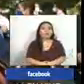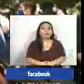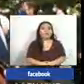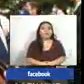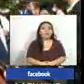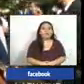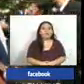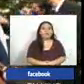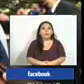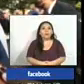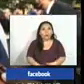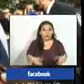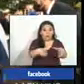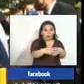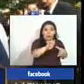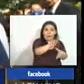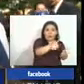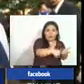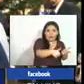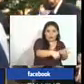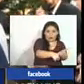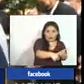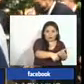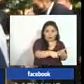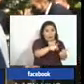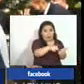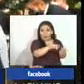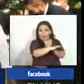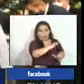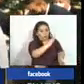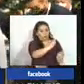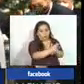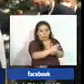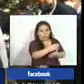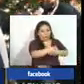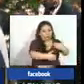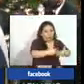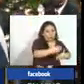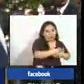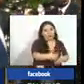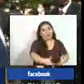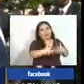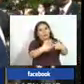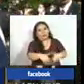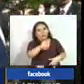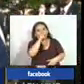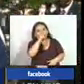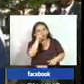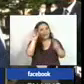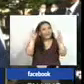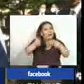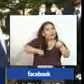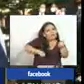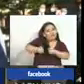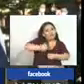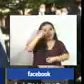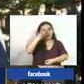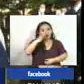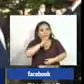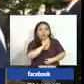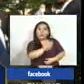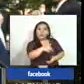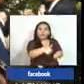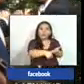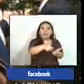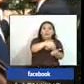El Consejo Municipal de Soyapango revierta la decisión de iniciar un proceso de privatización del manejo de desechos sólidos en el municipio